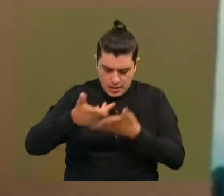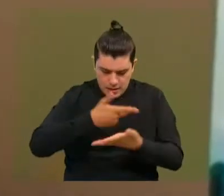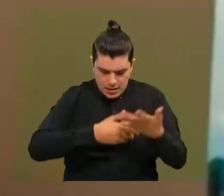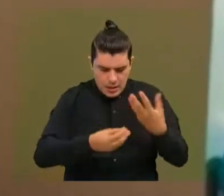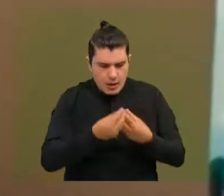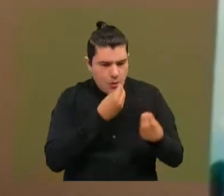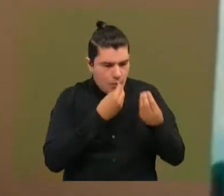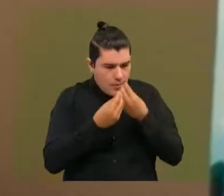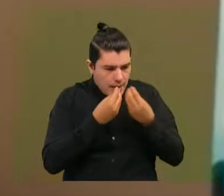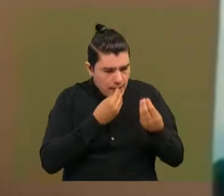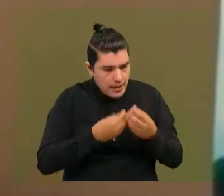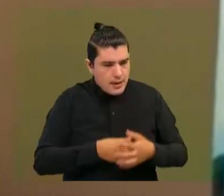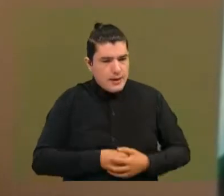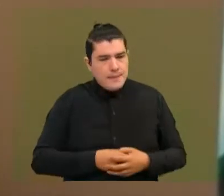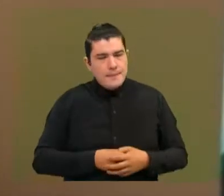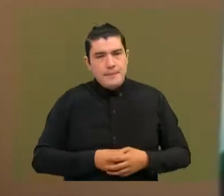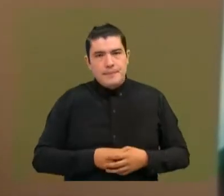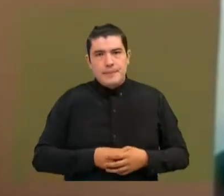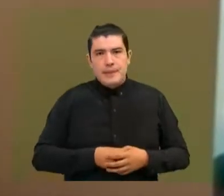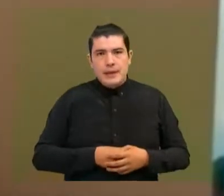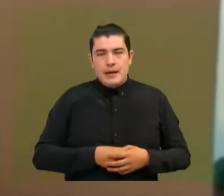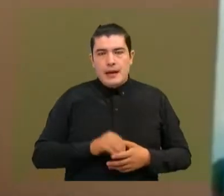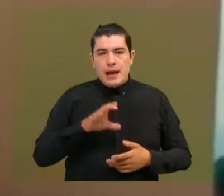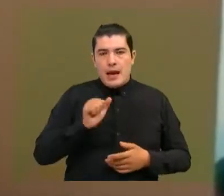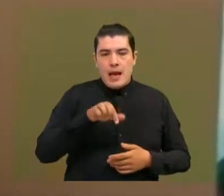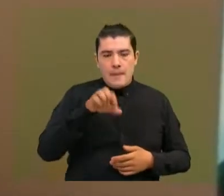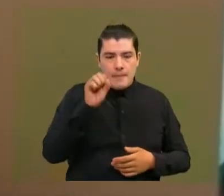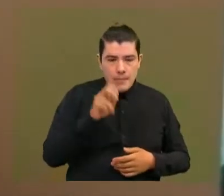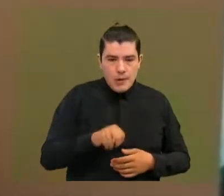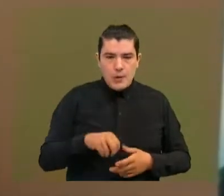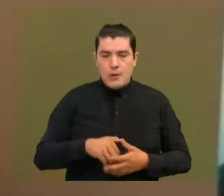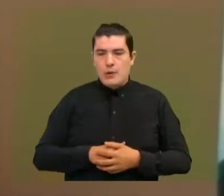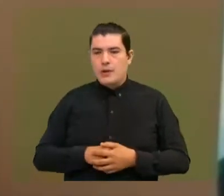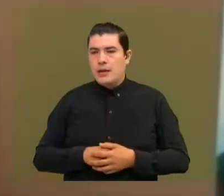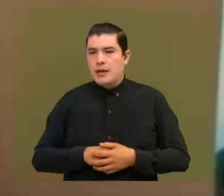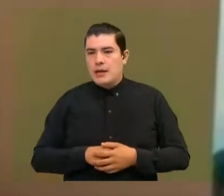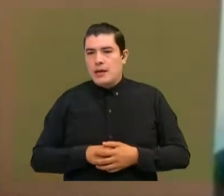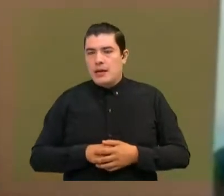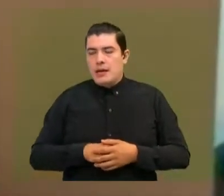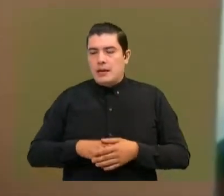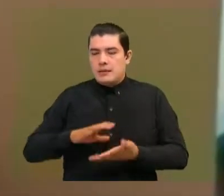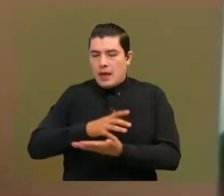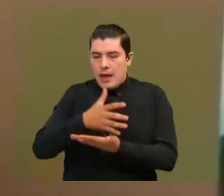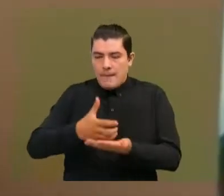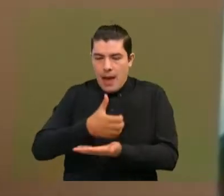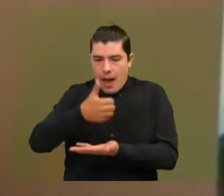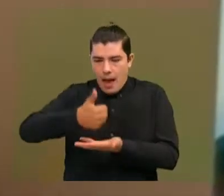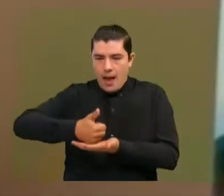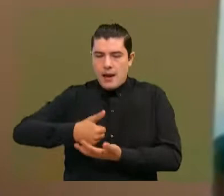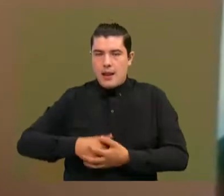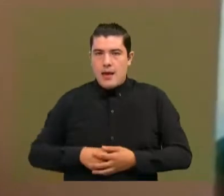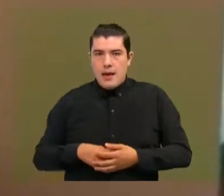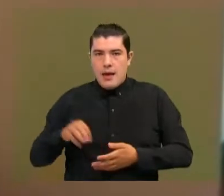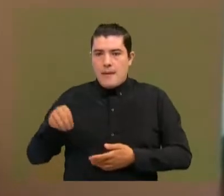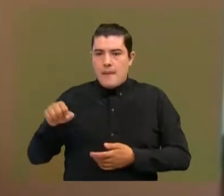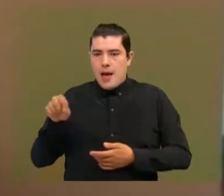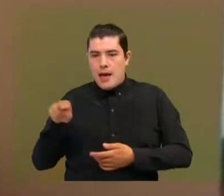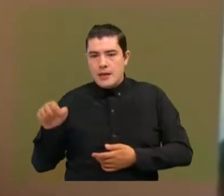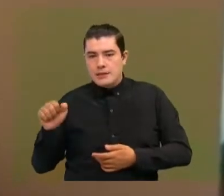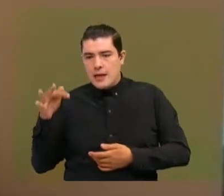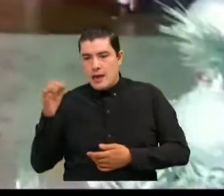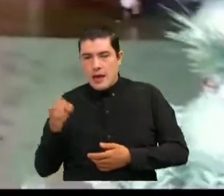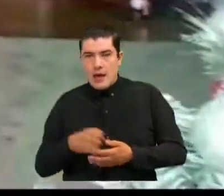el capón, el masato, y bueno, disfrutar la música, los villancicos, las